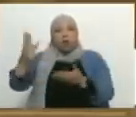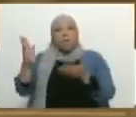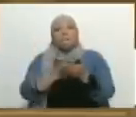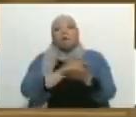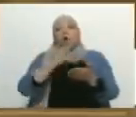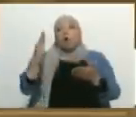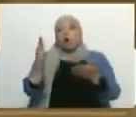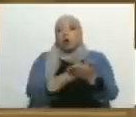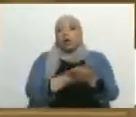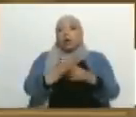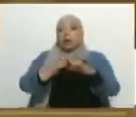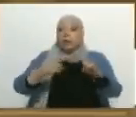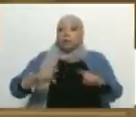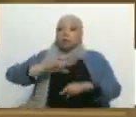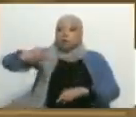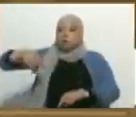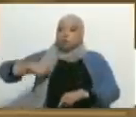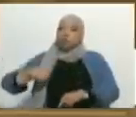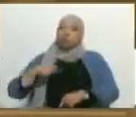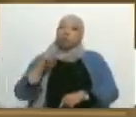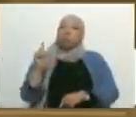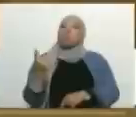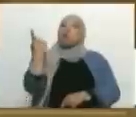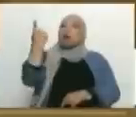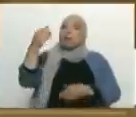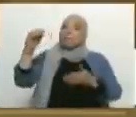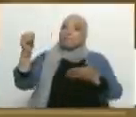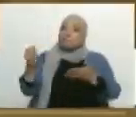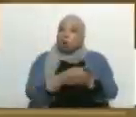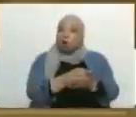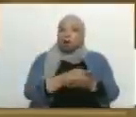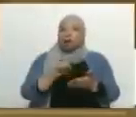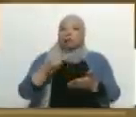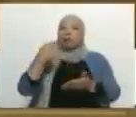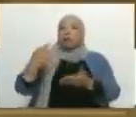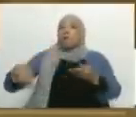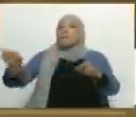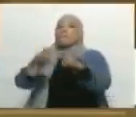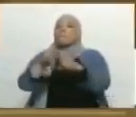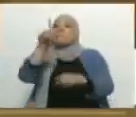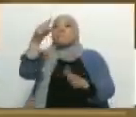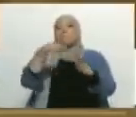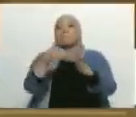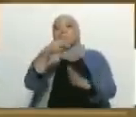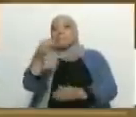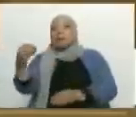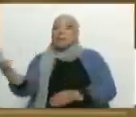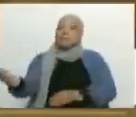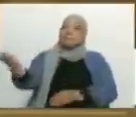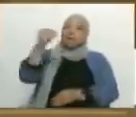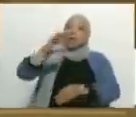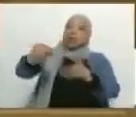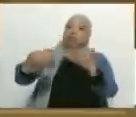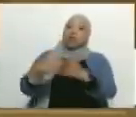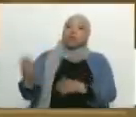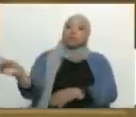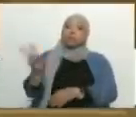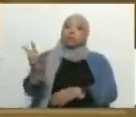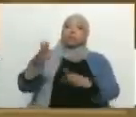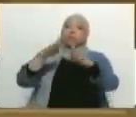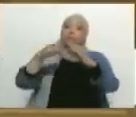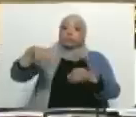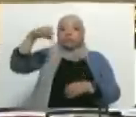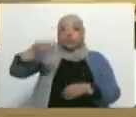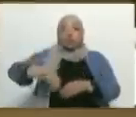dispuestas y dispuestos a que por cada mural que borren, armar 1000 murales más de eso en todo el país, en todo el estado